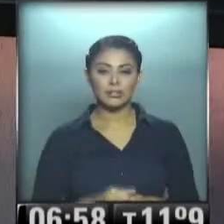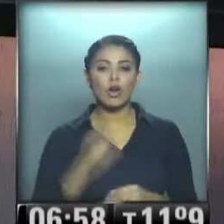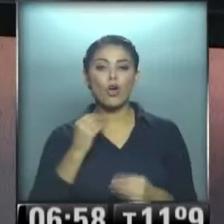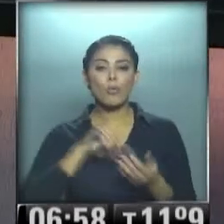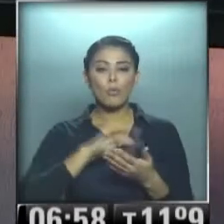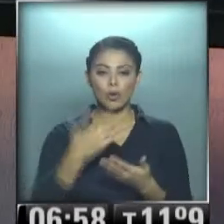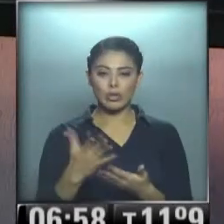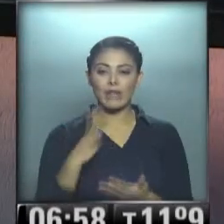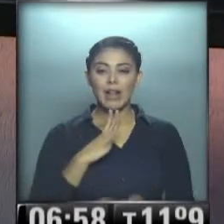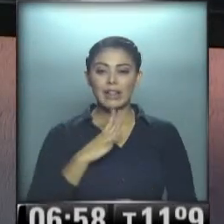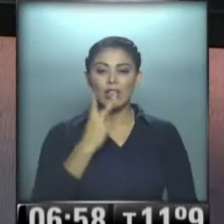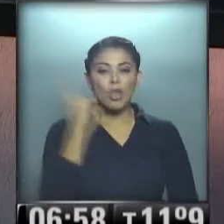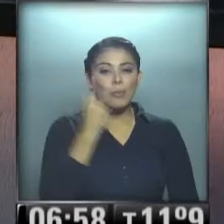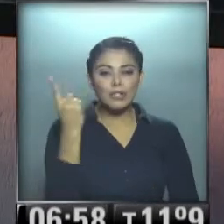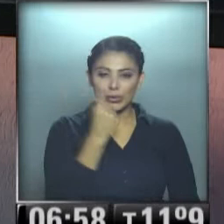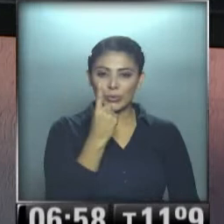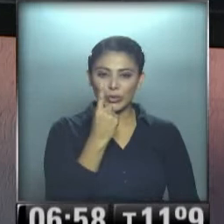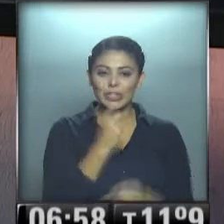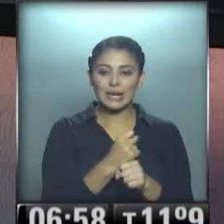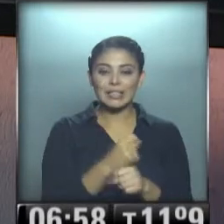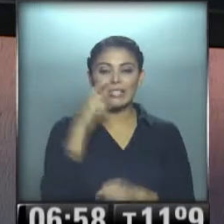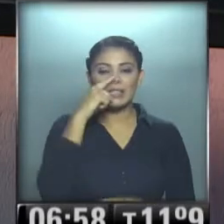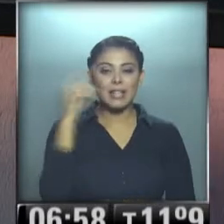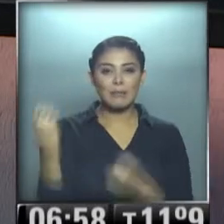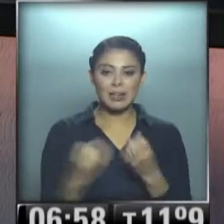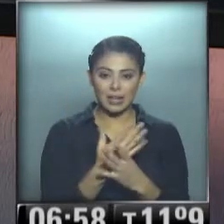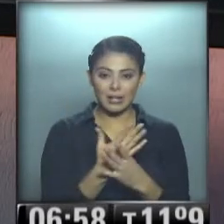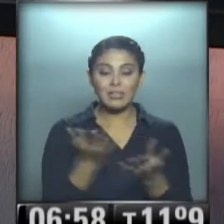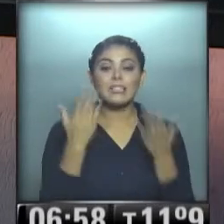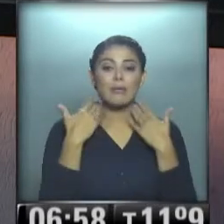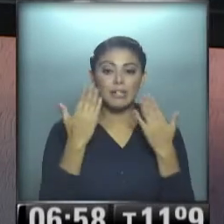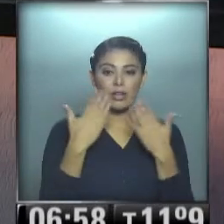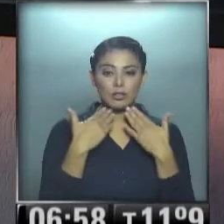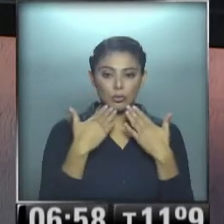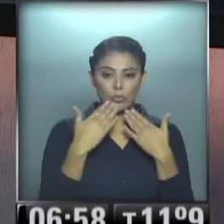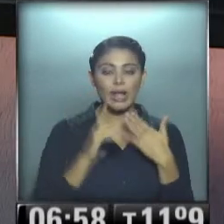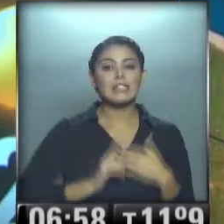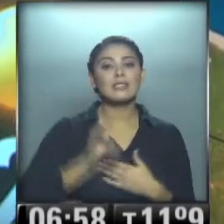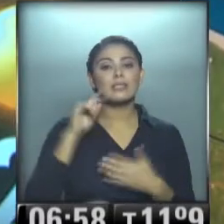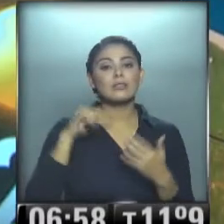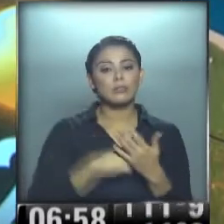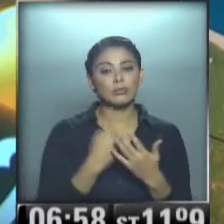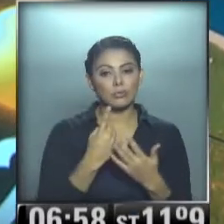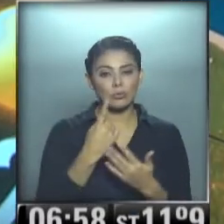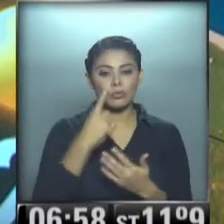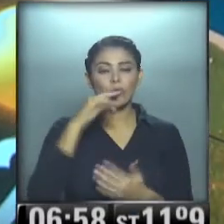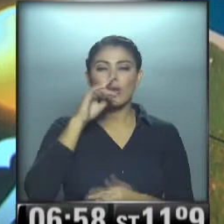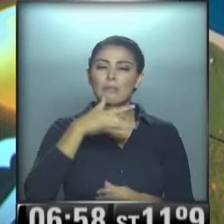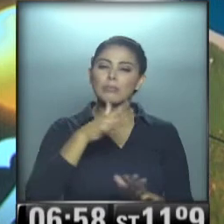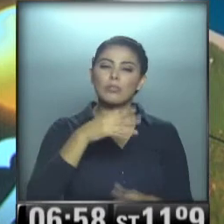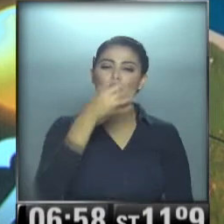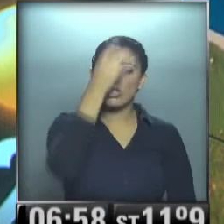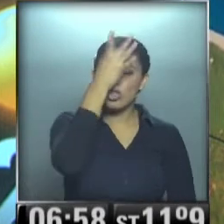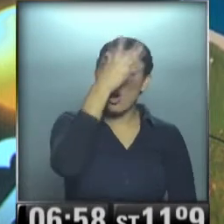Aires cuando faltan dos minutitos para las 7 de la mañana. Las temperaturas en el centro y sur del conurbano casi todas en el orden a los